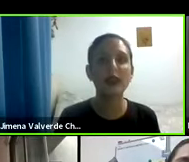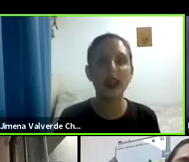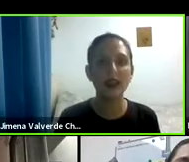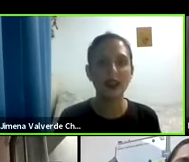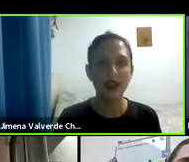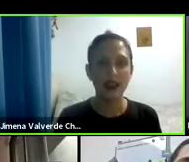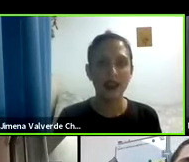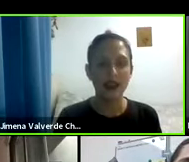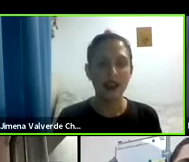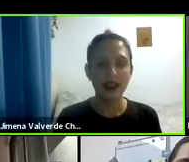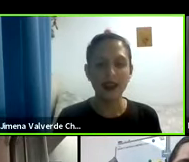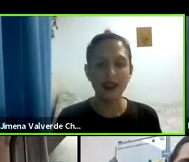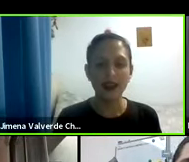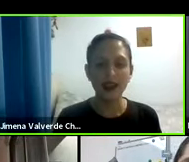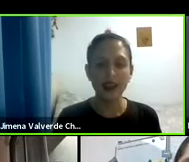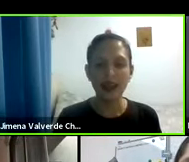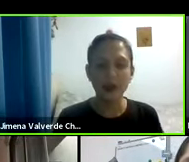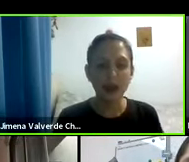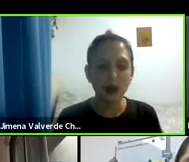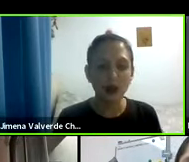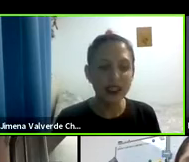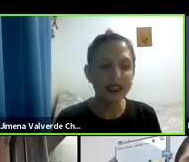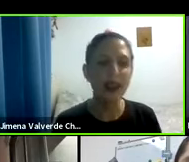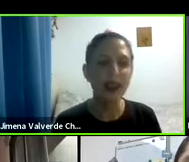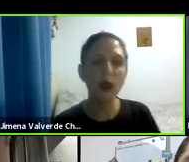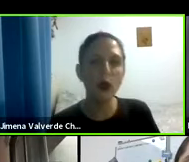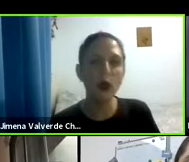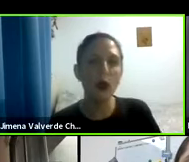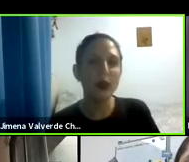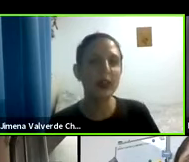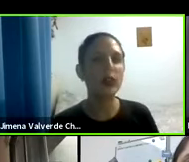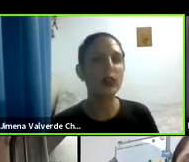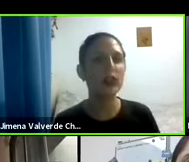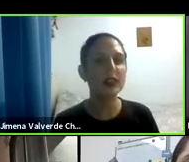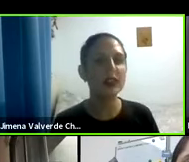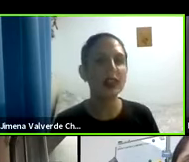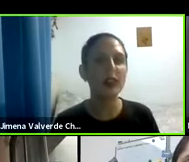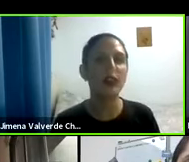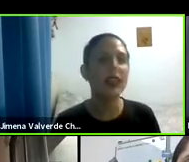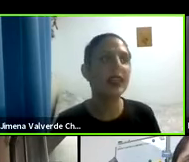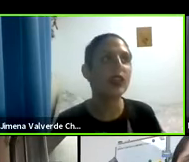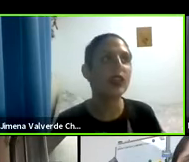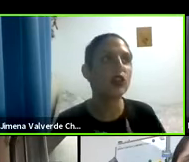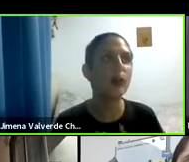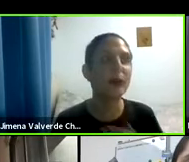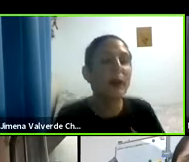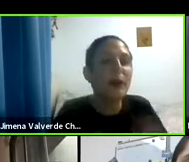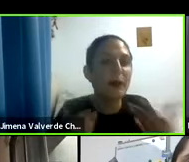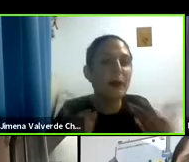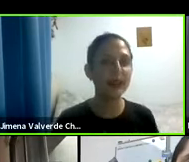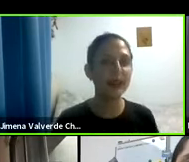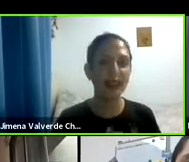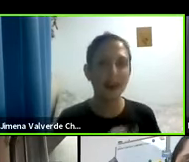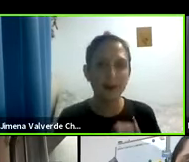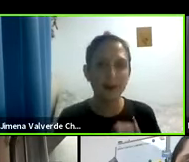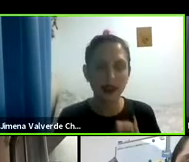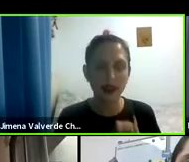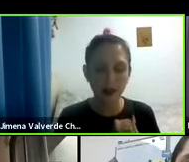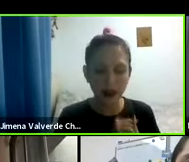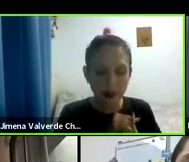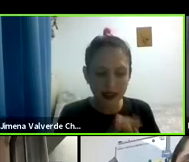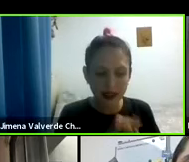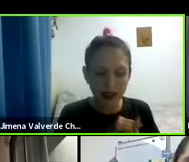documental la protagonista tuvo cuatro intentos de suicidio y que yo a mí me parece que